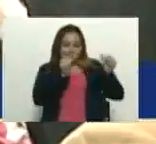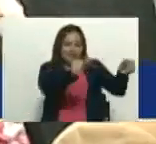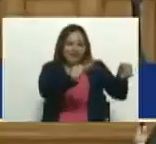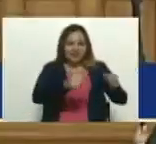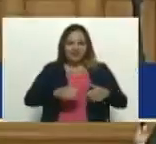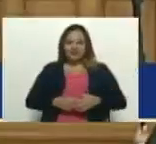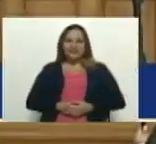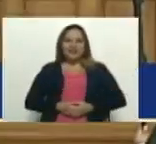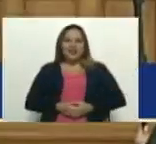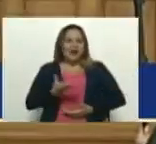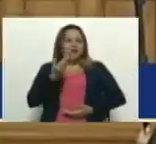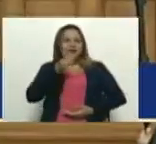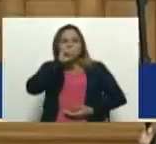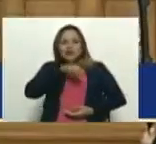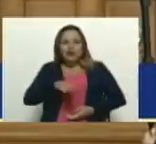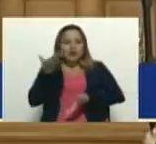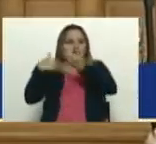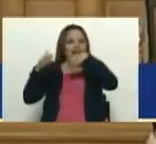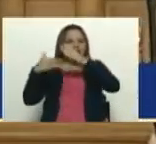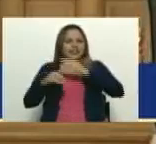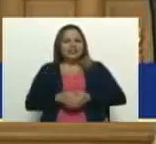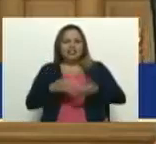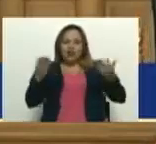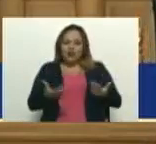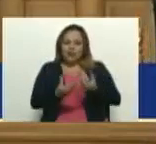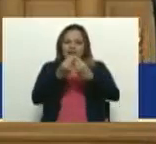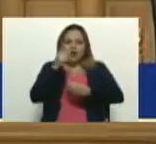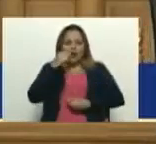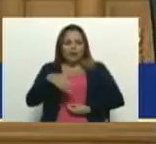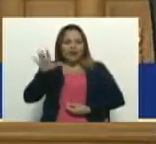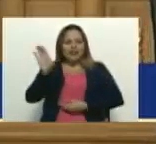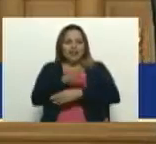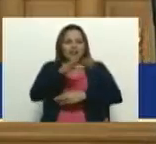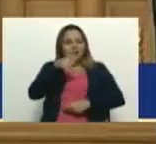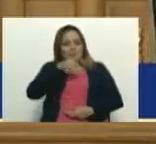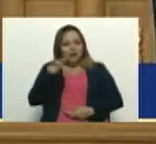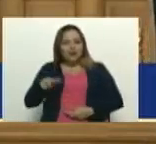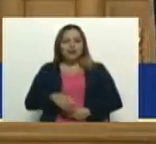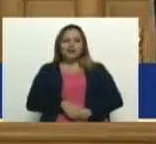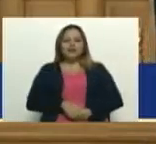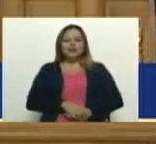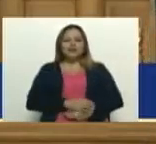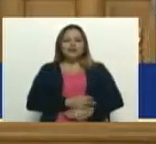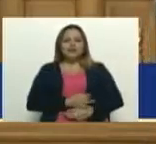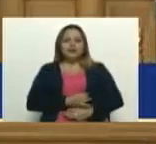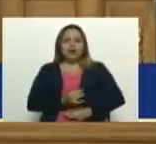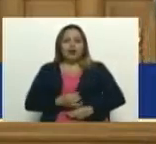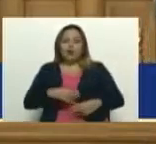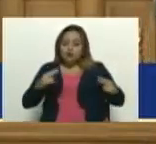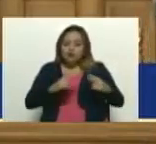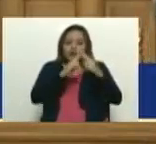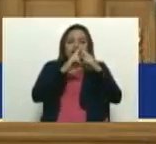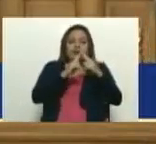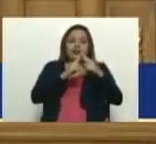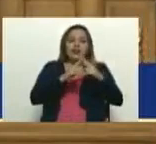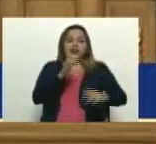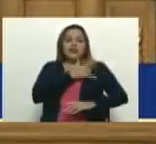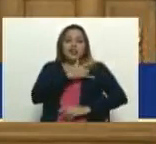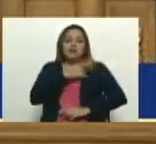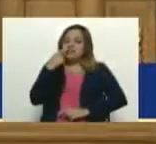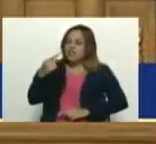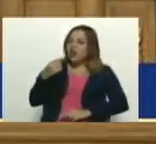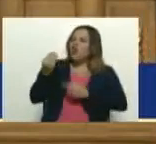Tantas anécdotas, tantos cuentos que nos acompañan con el cantor del pueblo, que cada vez que nos veía en la universidad nos decía, ¿cómo está la vaina, carajito? ¿Cómo está